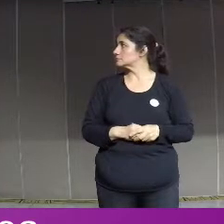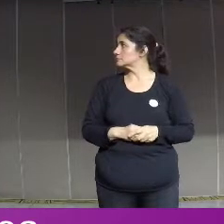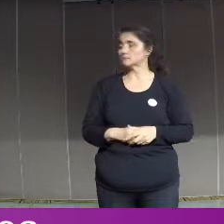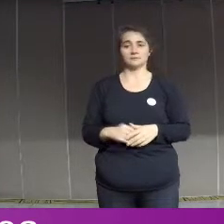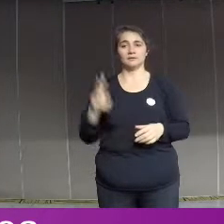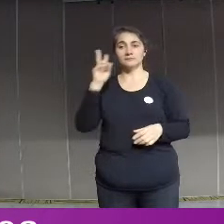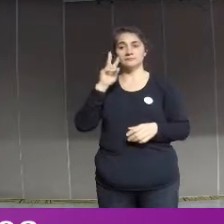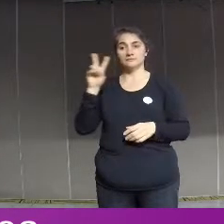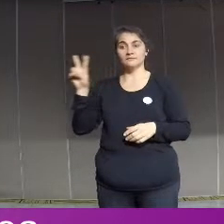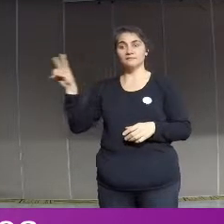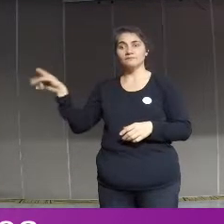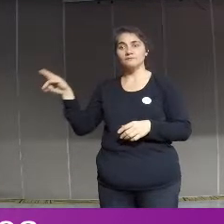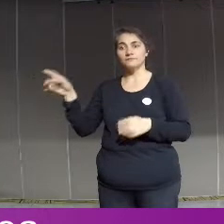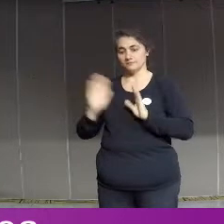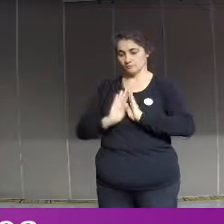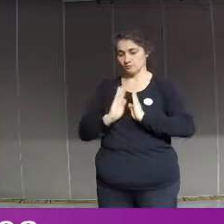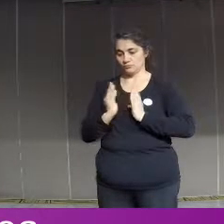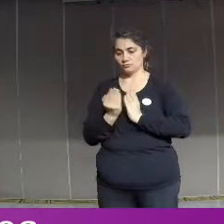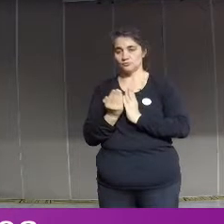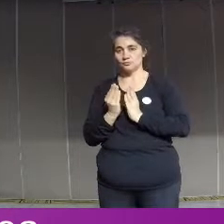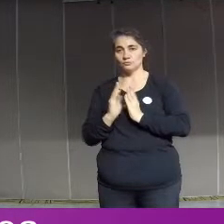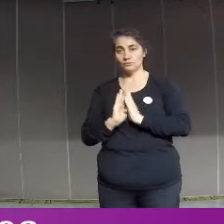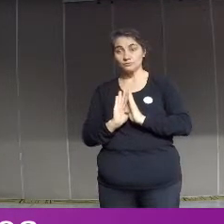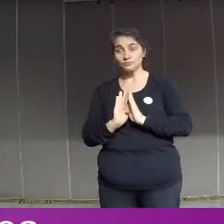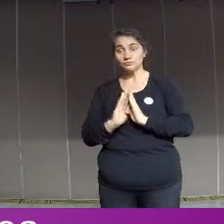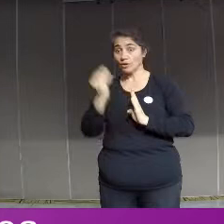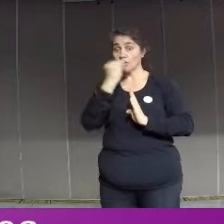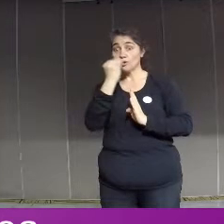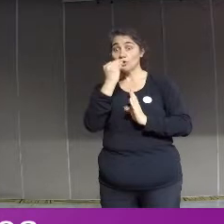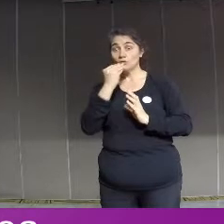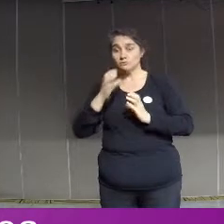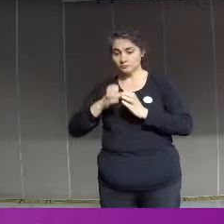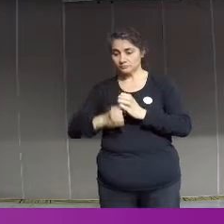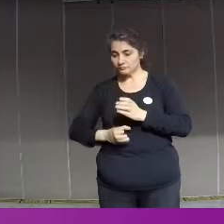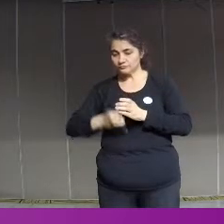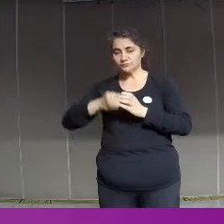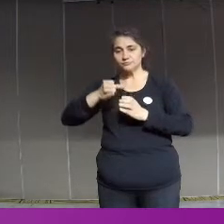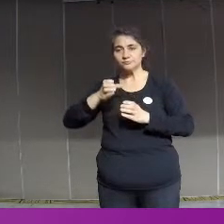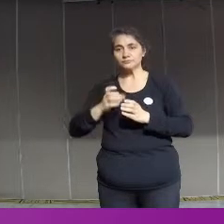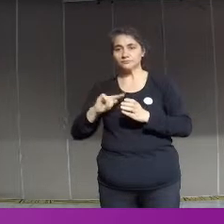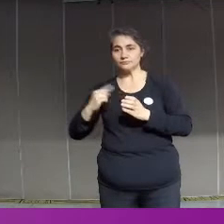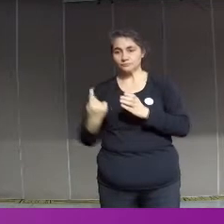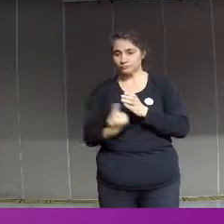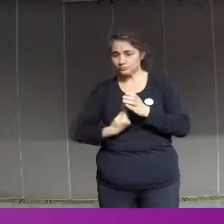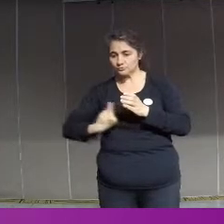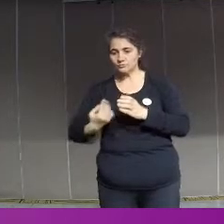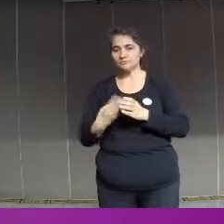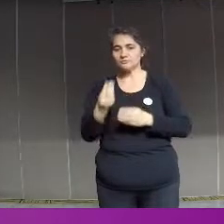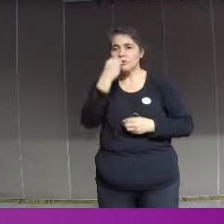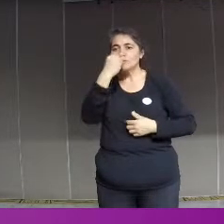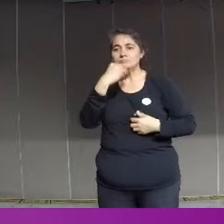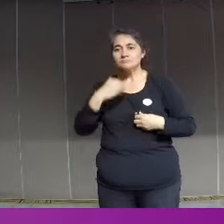pegado el alimento en la pared de la faringe. Esto no debería estar. Esto posiblemente sea que el